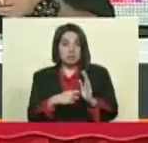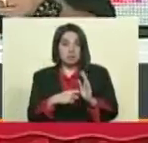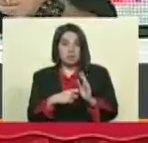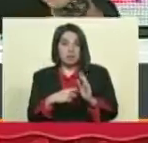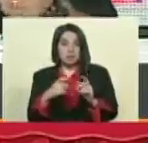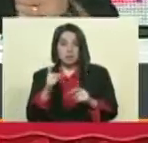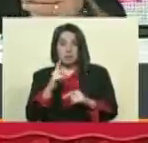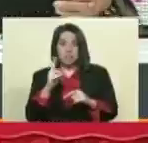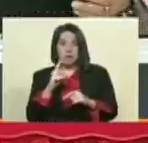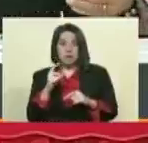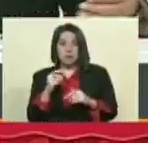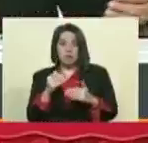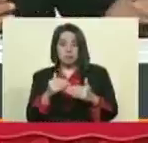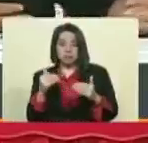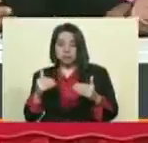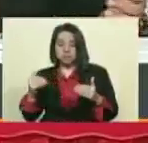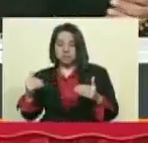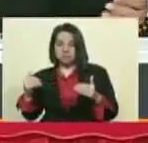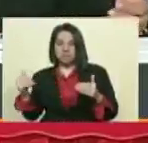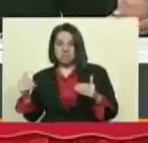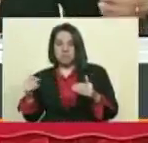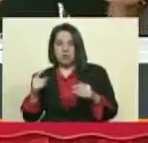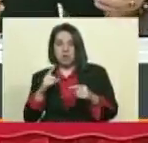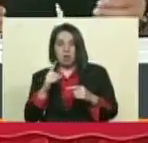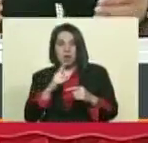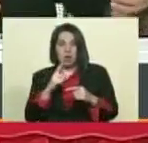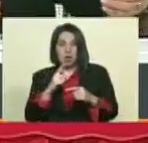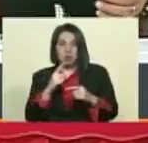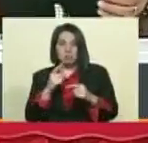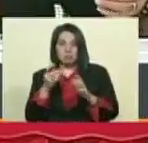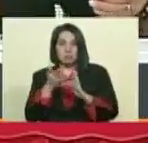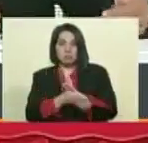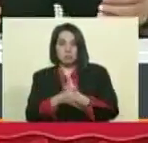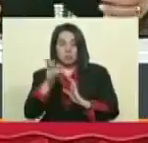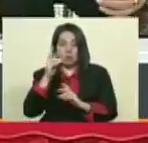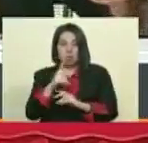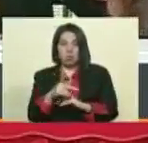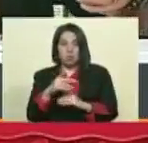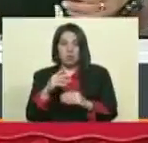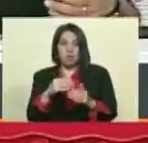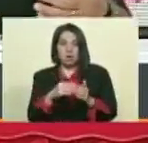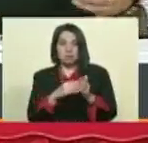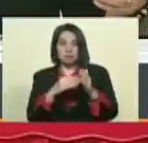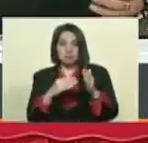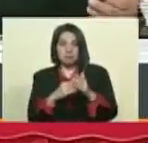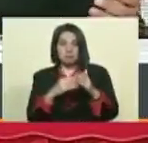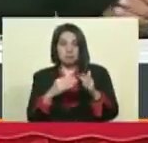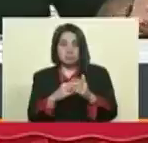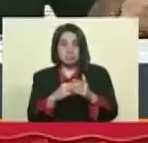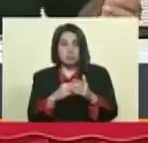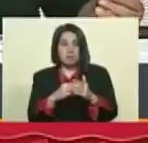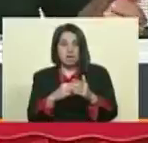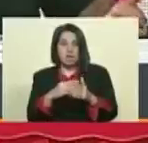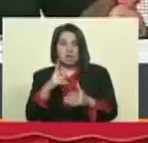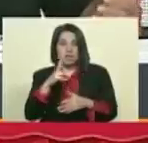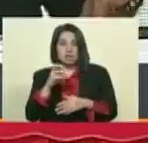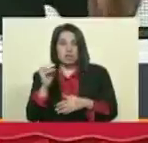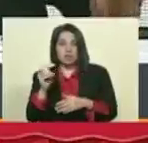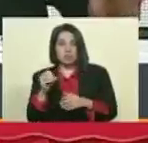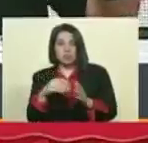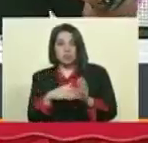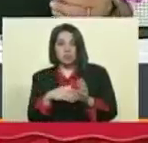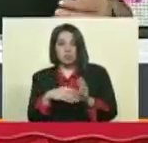por pendiente la hemos dejado a un lado. No, todos los días, lo que dice el presidente, todos los días vamos atacando, vamos cubriendo. 38.000, uno se queda